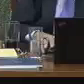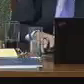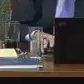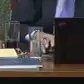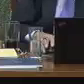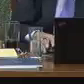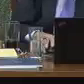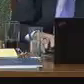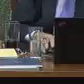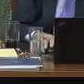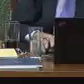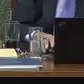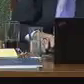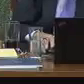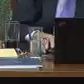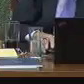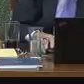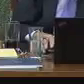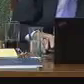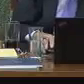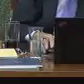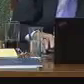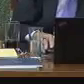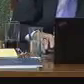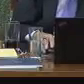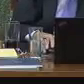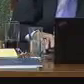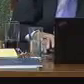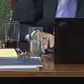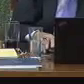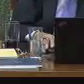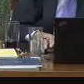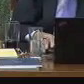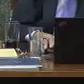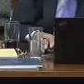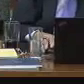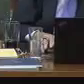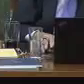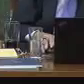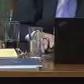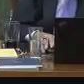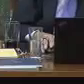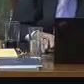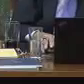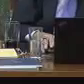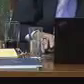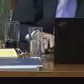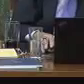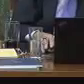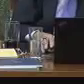Muchas gracias, diputada Girardi. A continuación tiene la palabra el diputado Gabriel Boric.